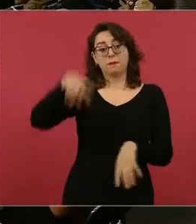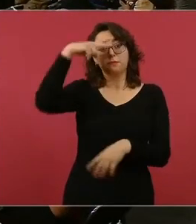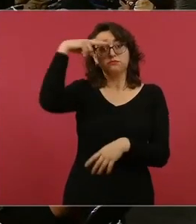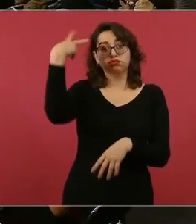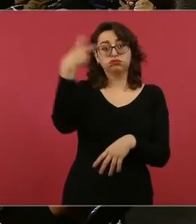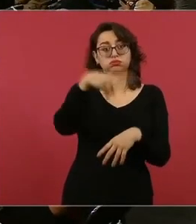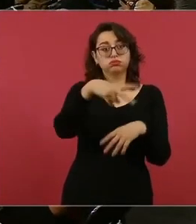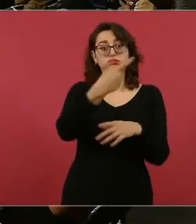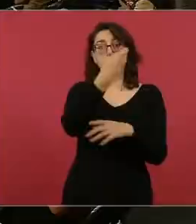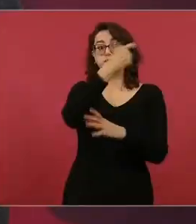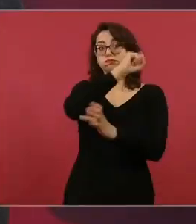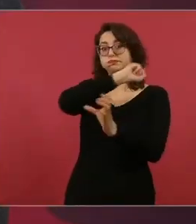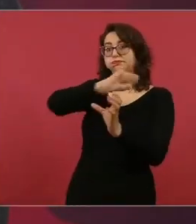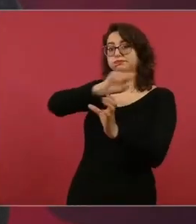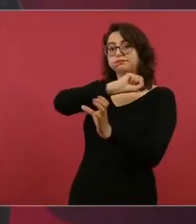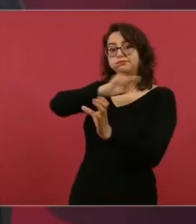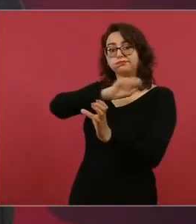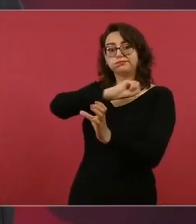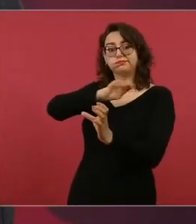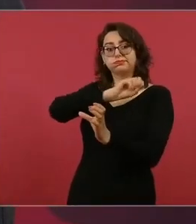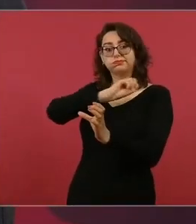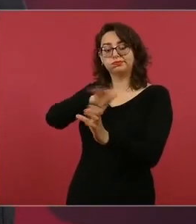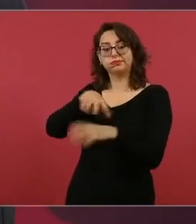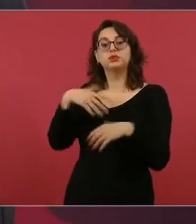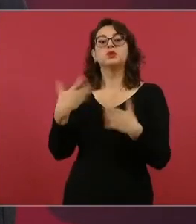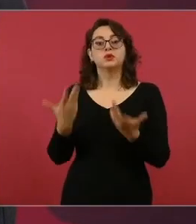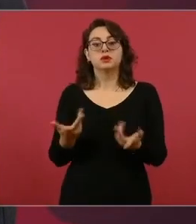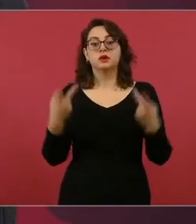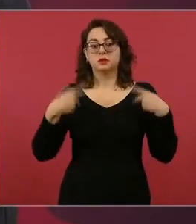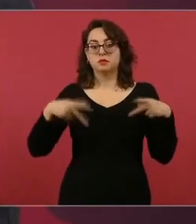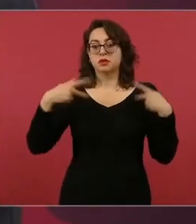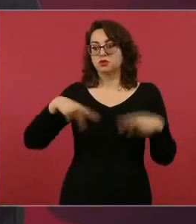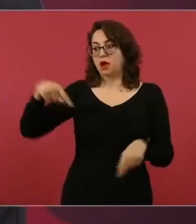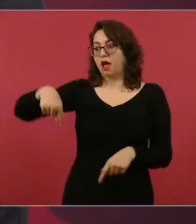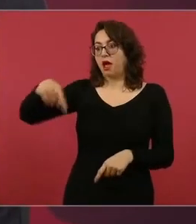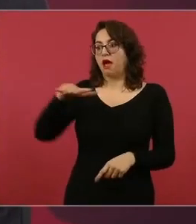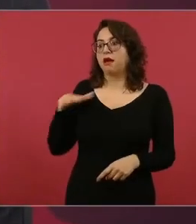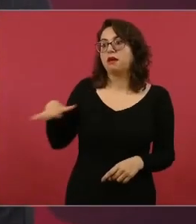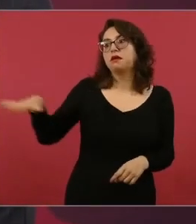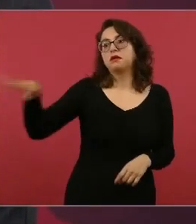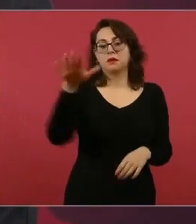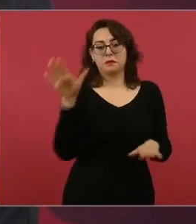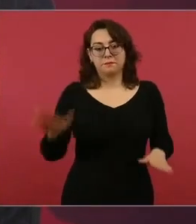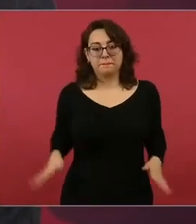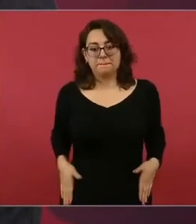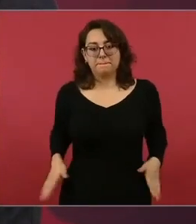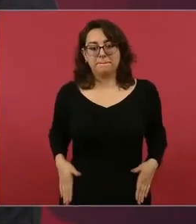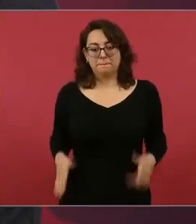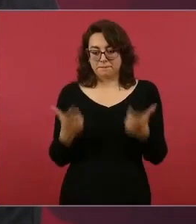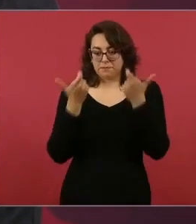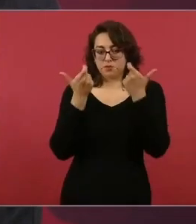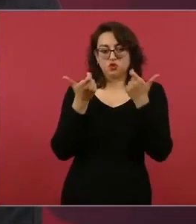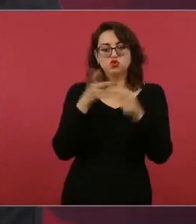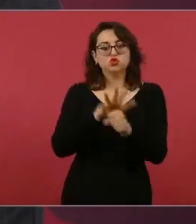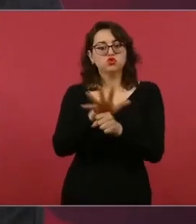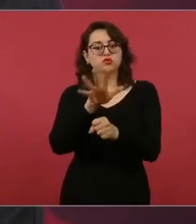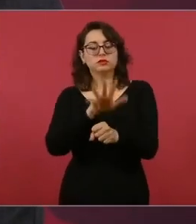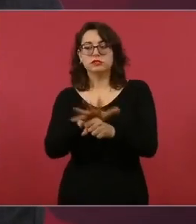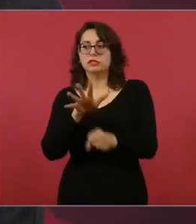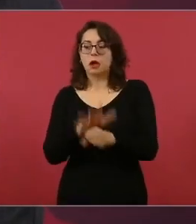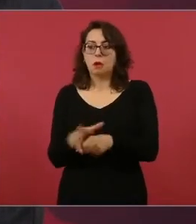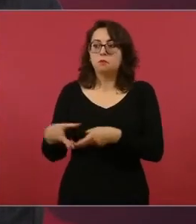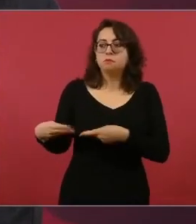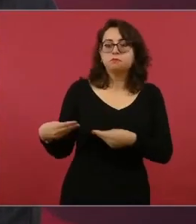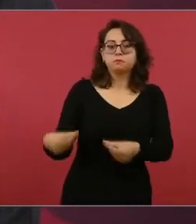y la gente tuvo capacidad para adquirir lo básico.